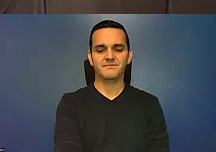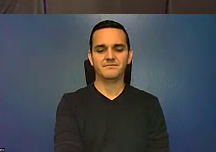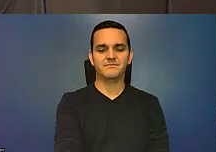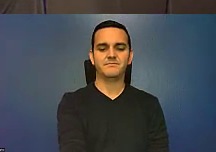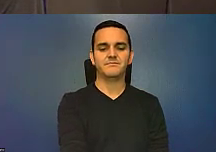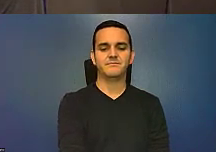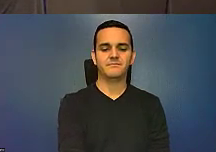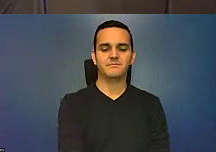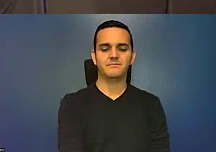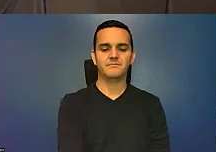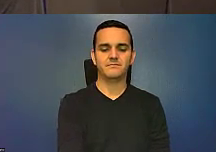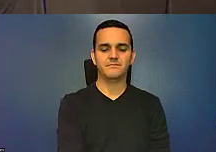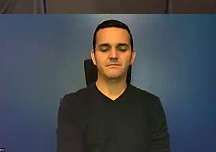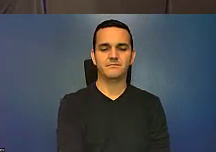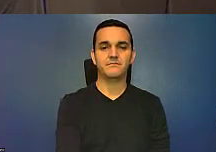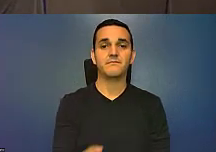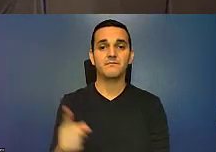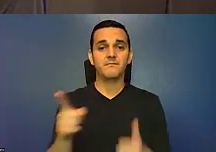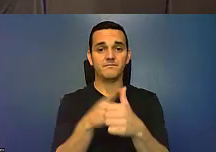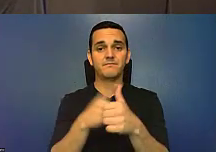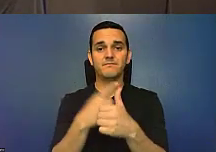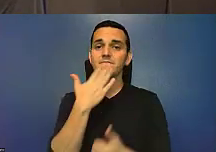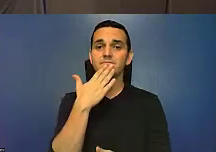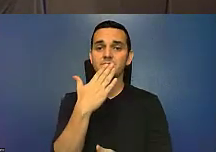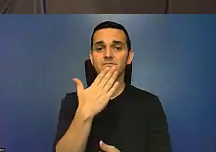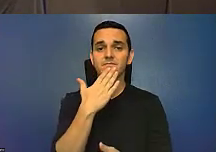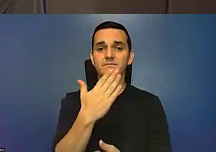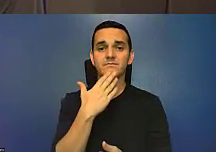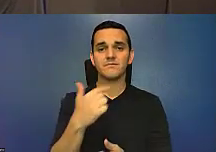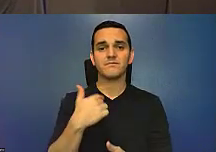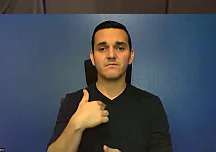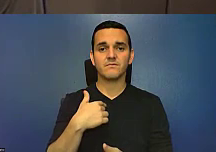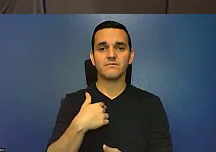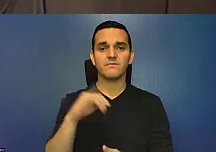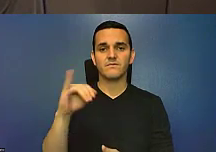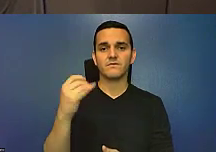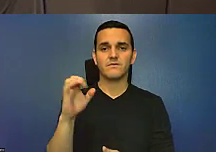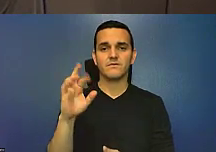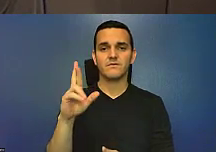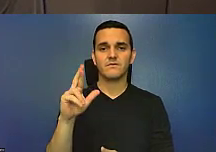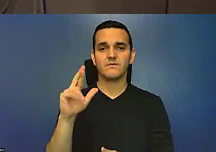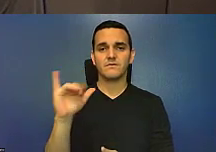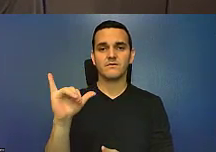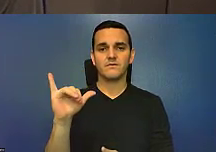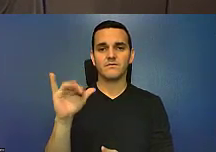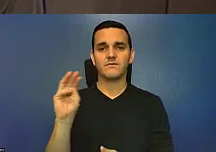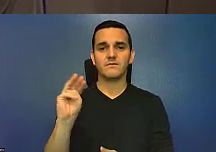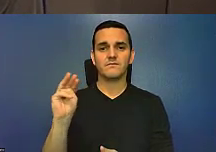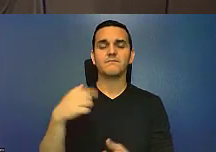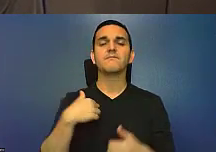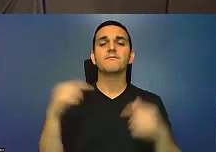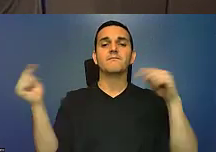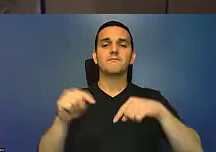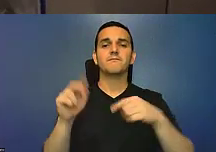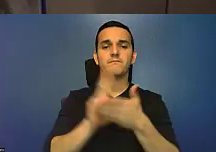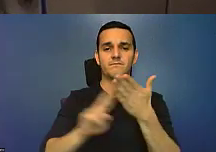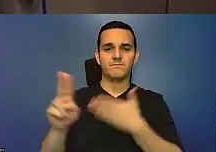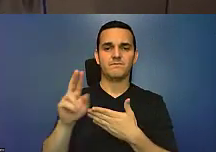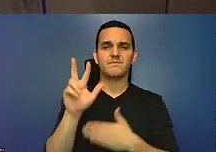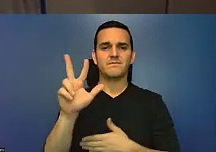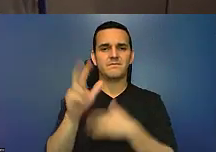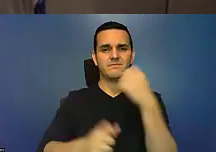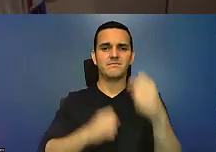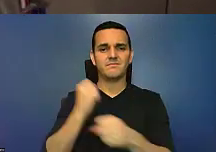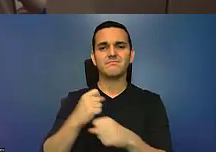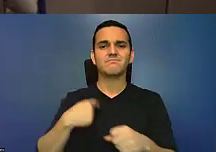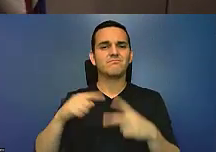Primero que nada, muchas gracias. Soy Jeffrey Mendoza, he estado aquí por esta universidad, en esta universidad durante 3 años. Mis